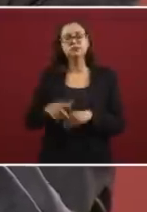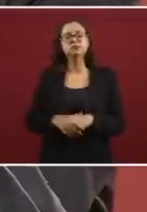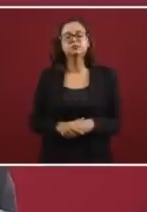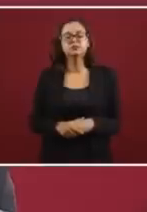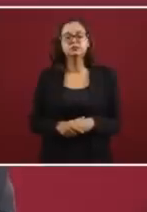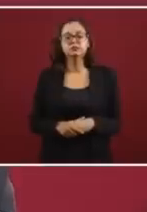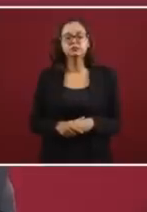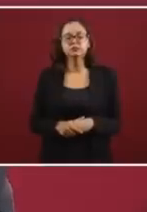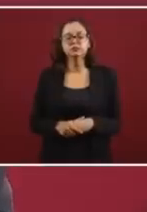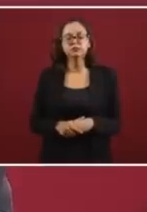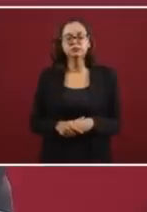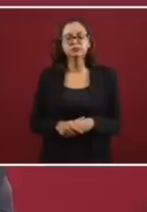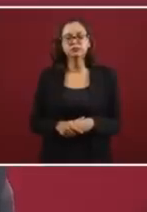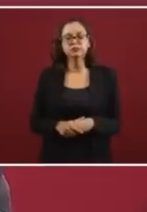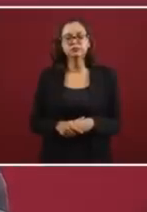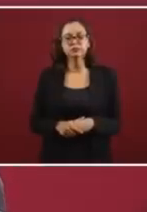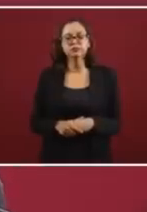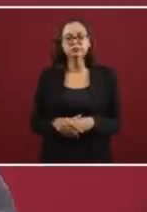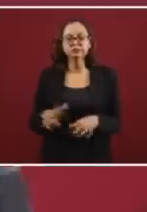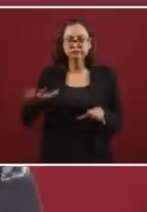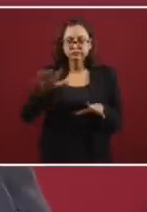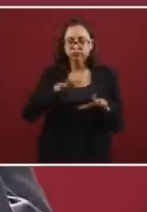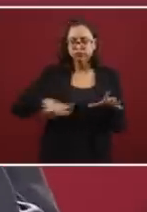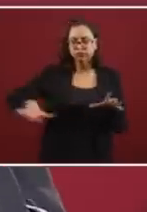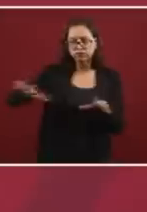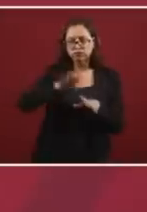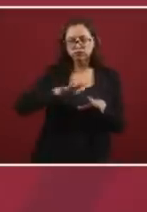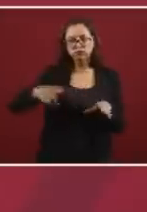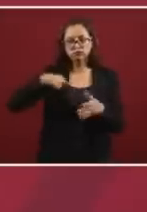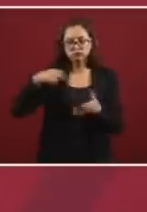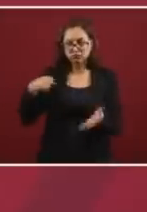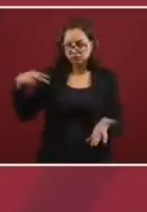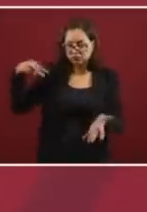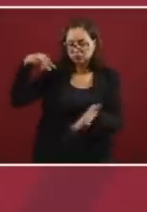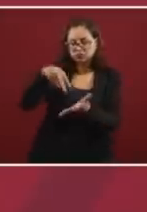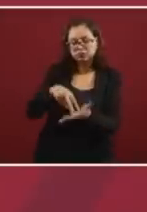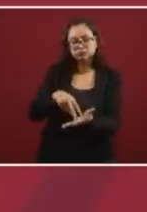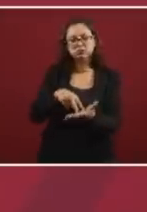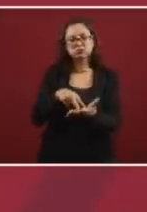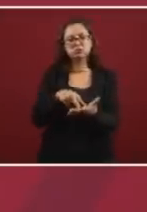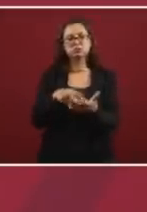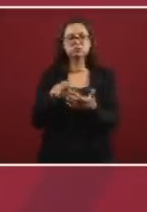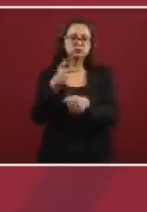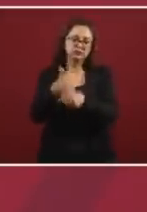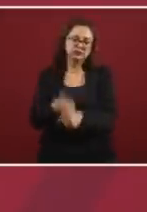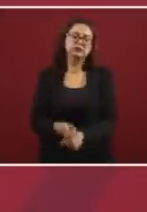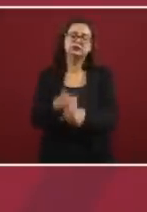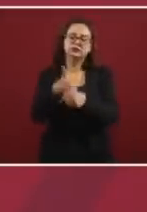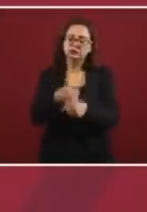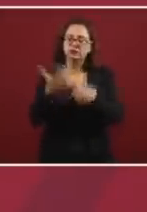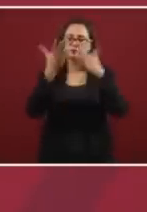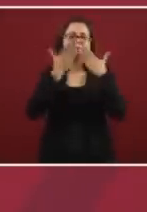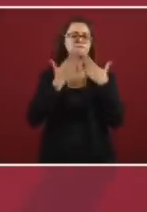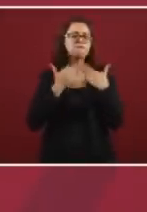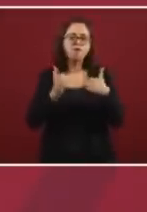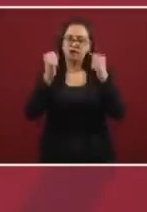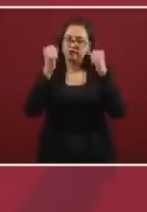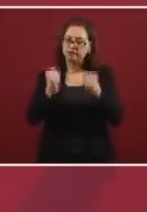en esa zona donde fui están padeciendo de inseguridad